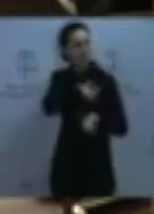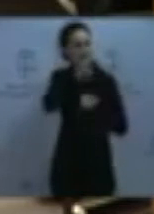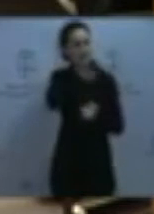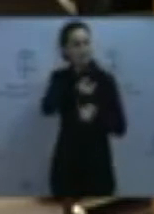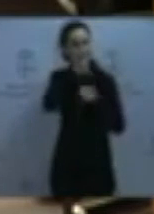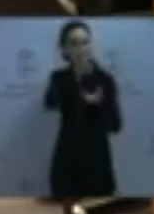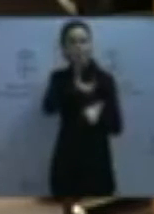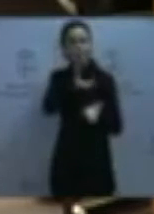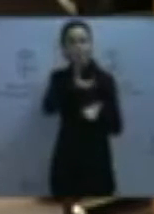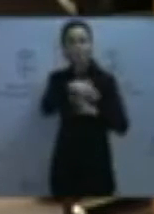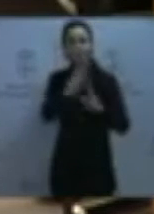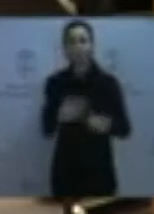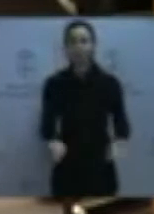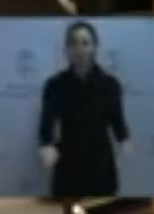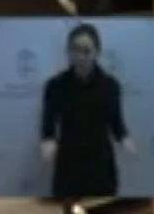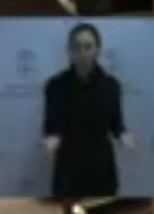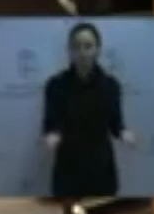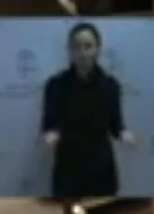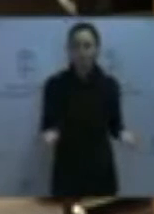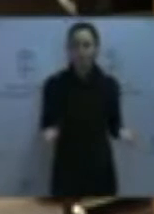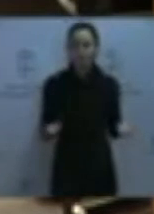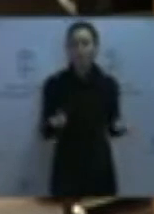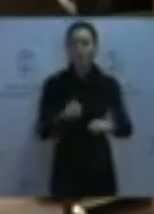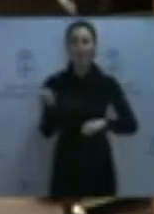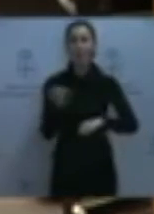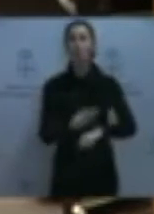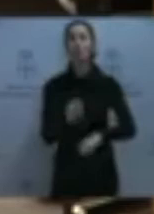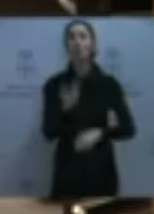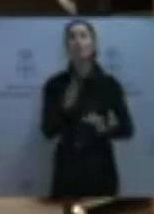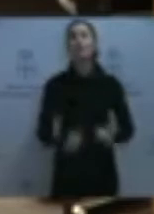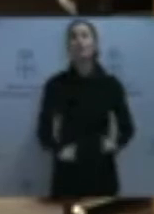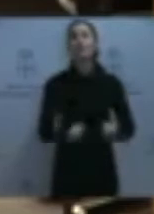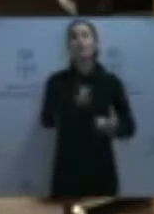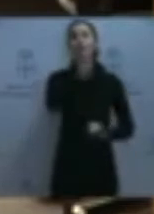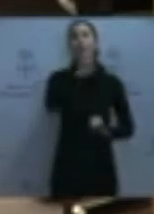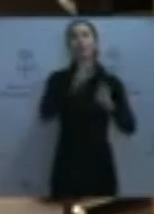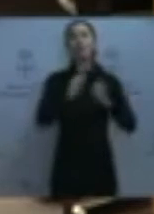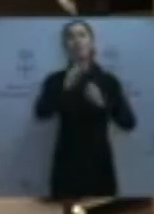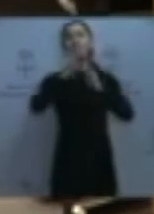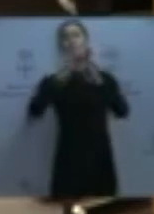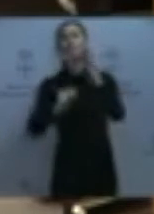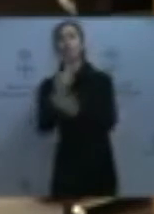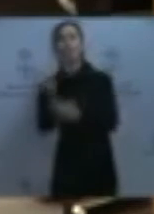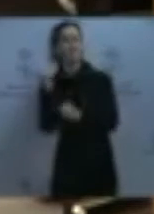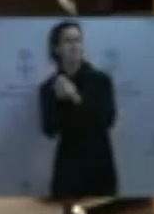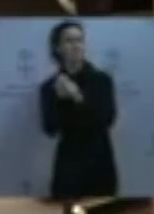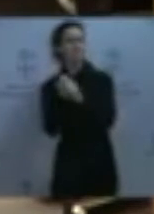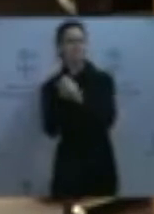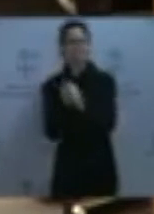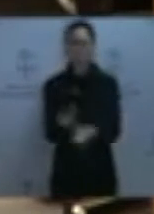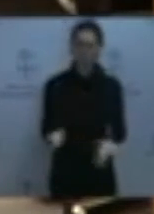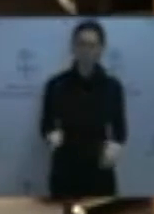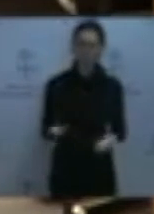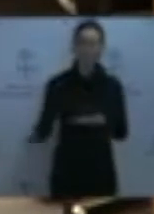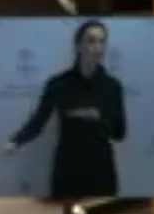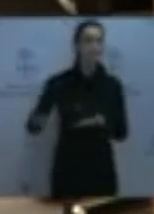se hagan, no se ahorran ni un solo de esos 109 días. Pero no se preocupe porque la credibilidad gubernamental se pierde de otra